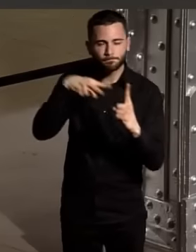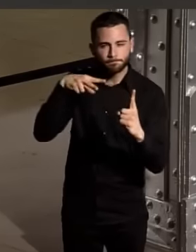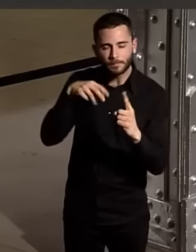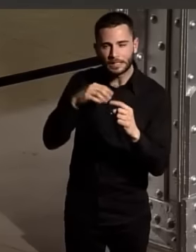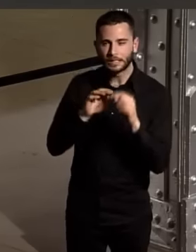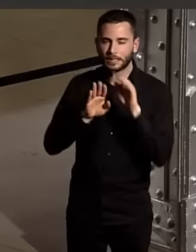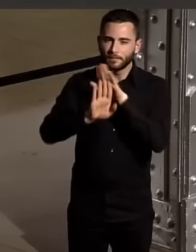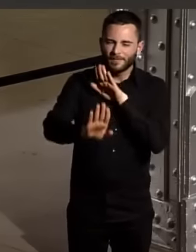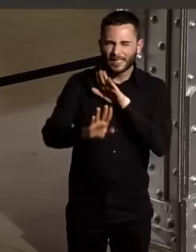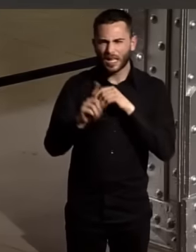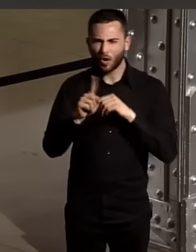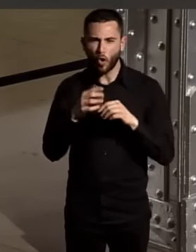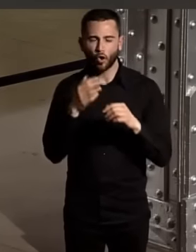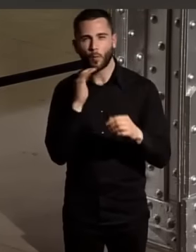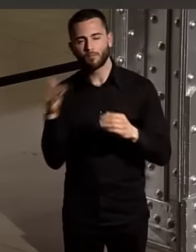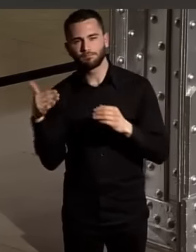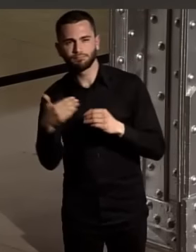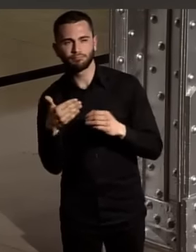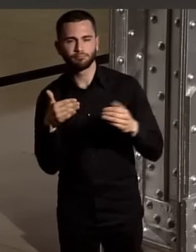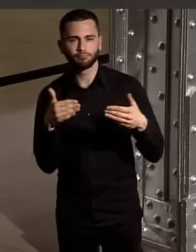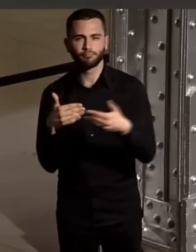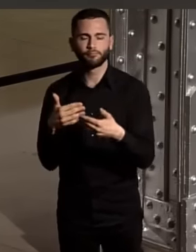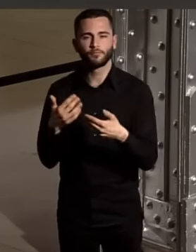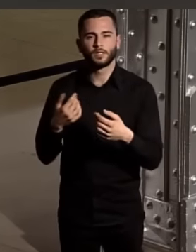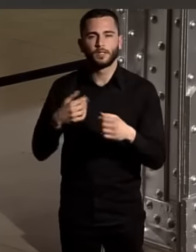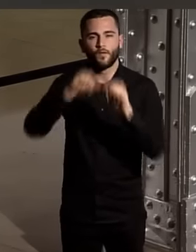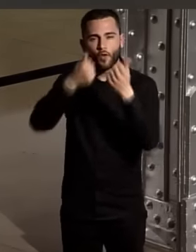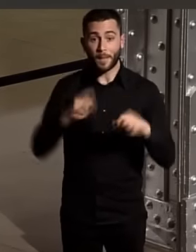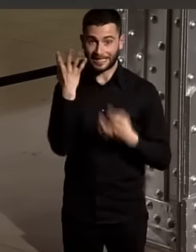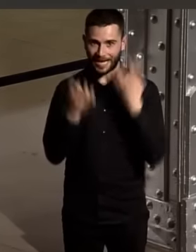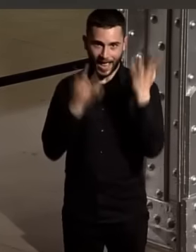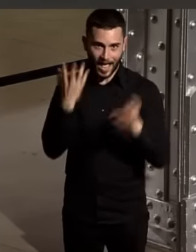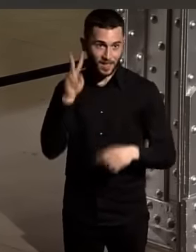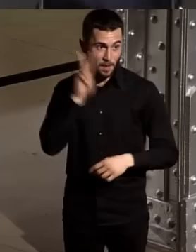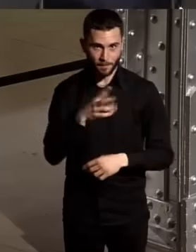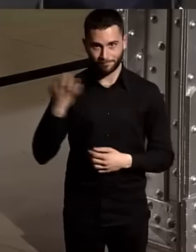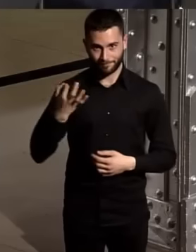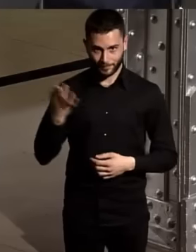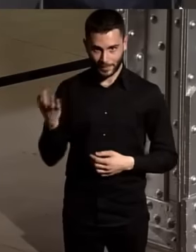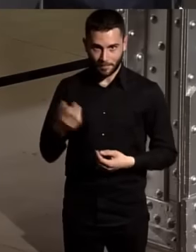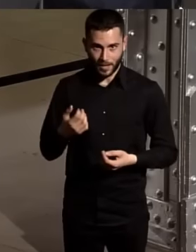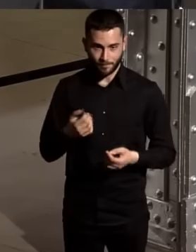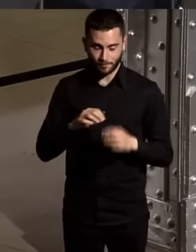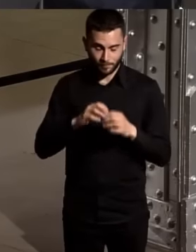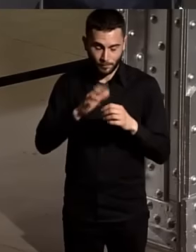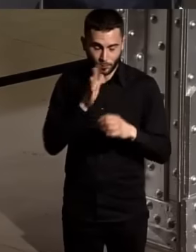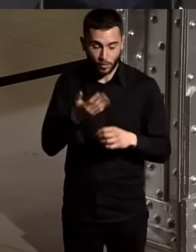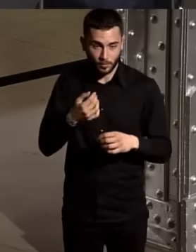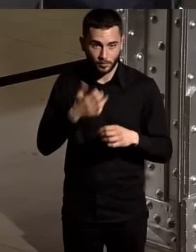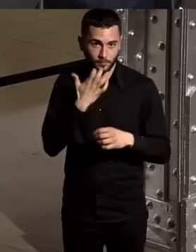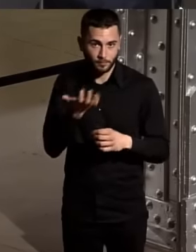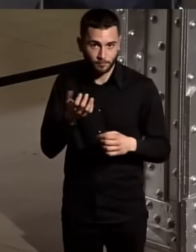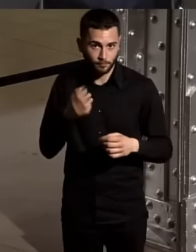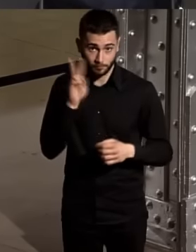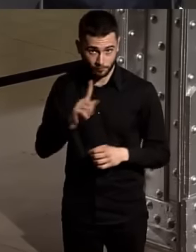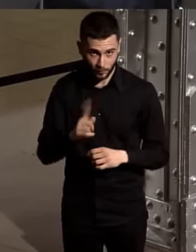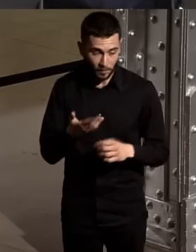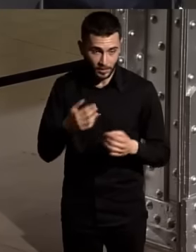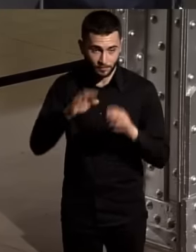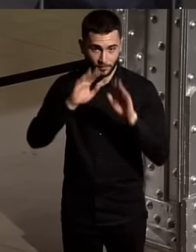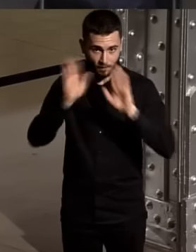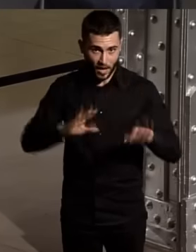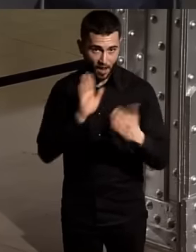de de mirarlas de una manera muy muy muy creativa si no no terminas viendo lo que tienes delante de las narices no Entonces yo creo